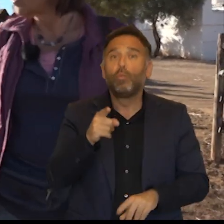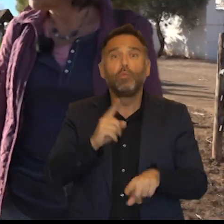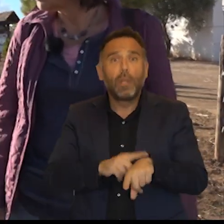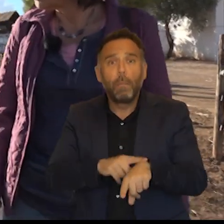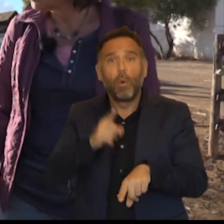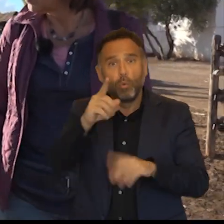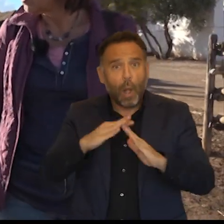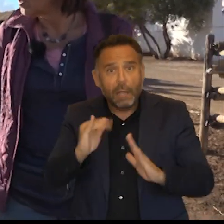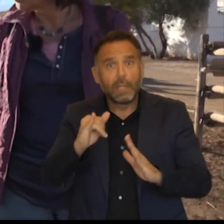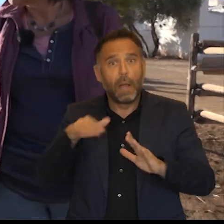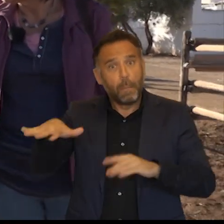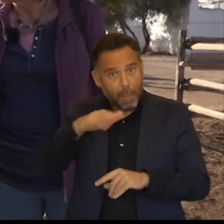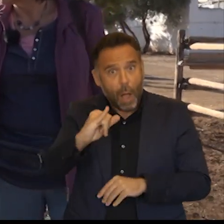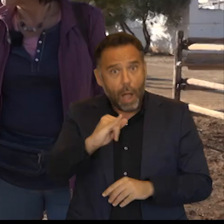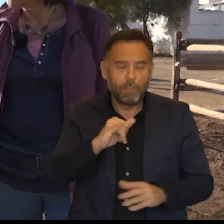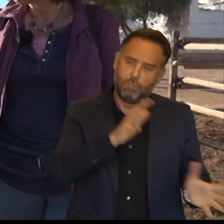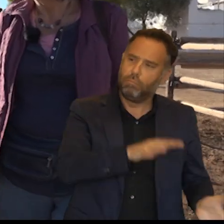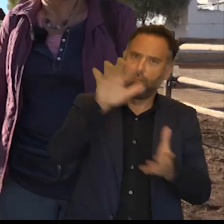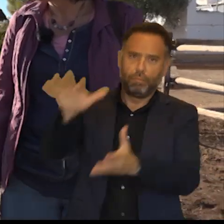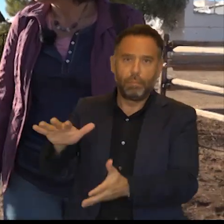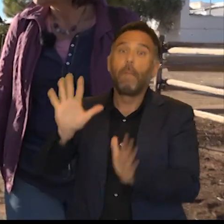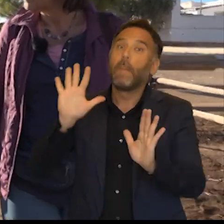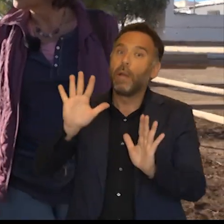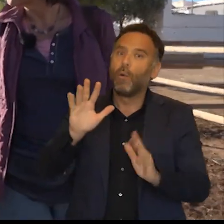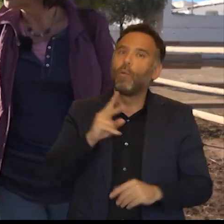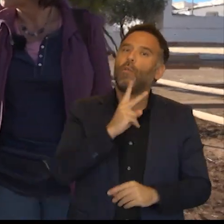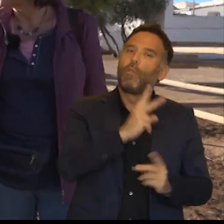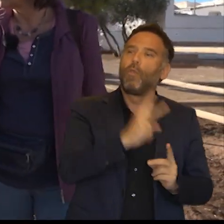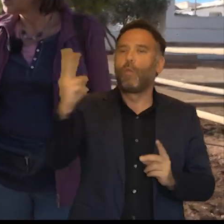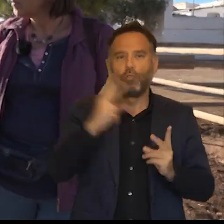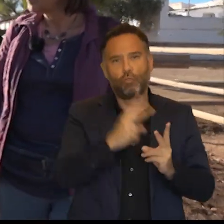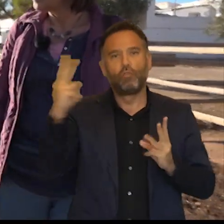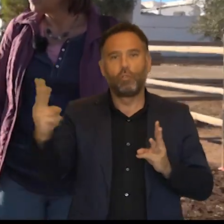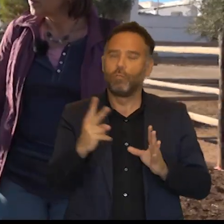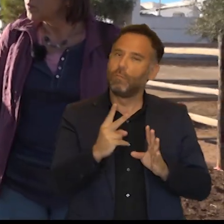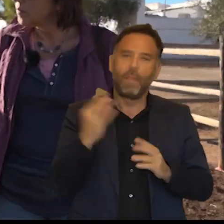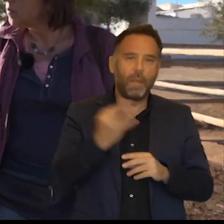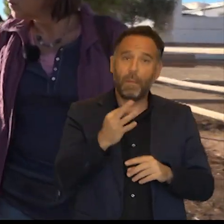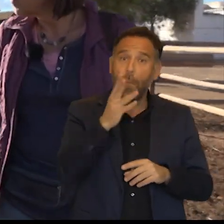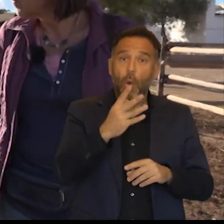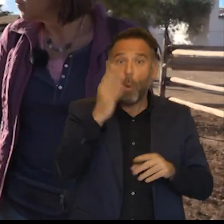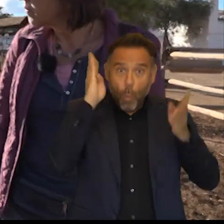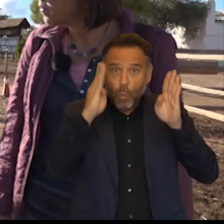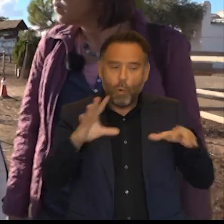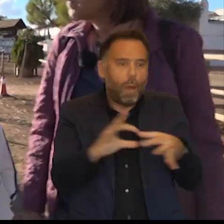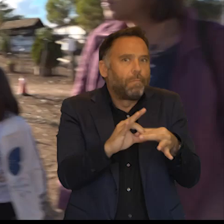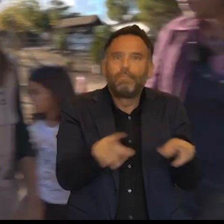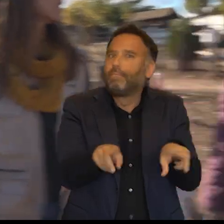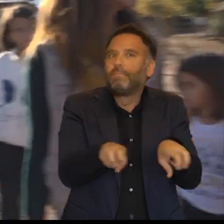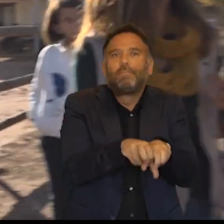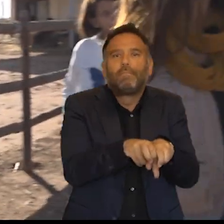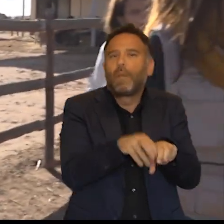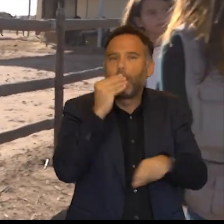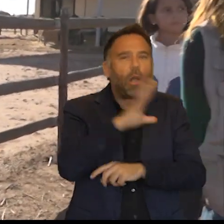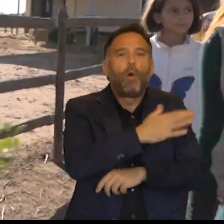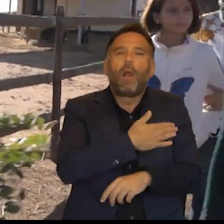tiempo y el espacio, te los llevamos a casa gratuitamente. Pero eso sí, los llevamos de 2 en 2, porque los burros son animales que se hermanan muchísimo. Mm.